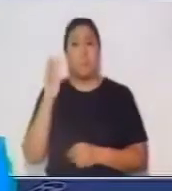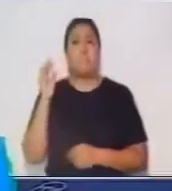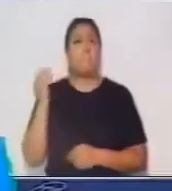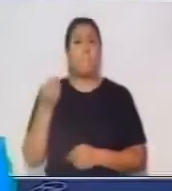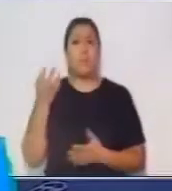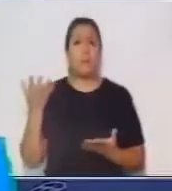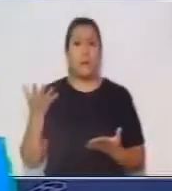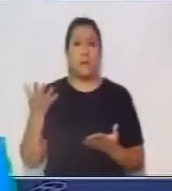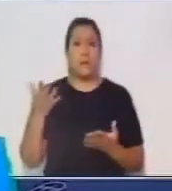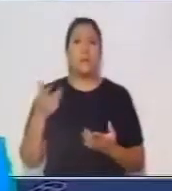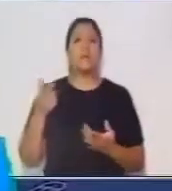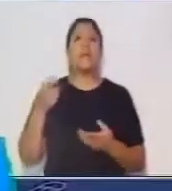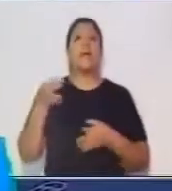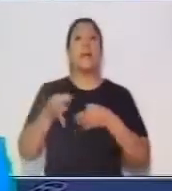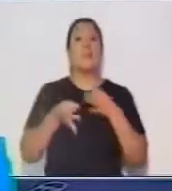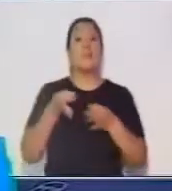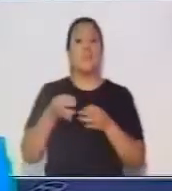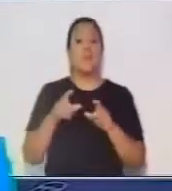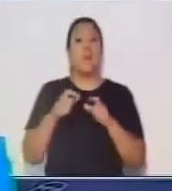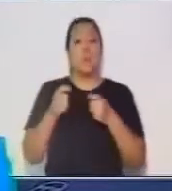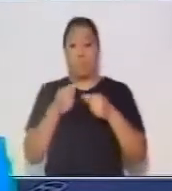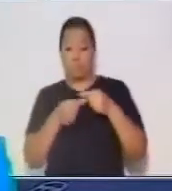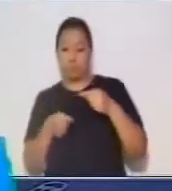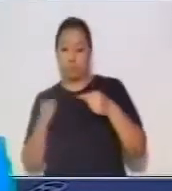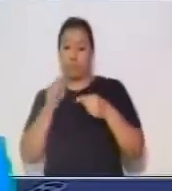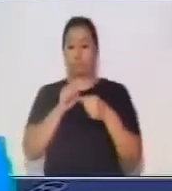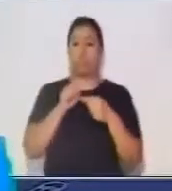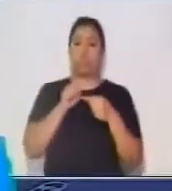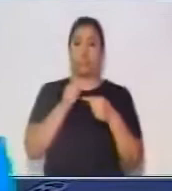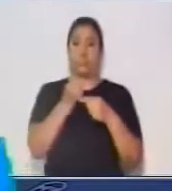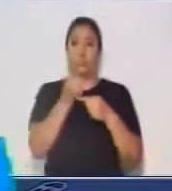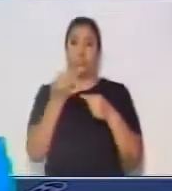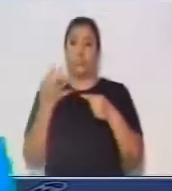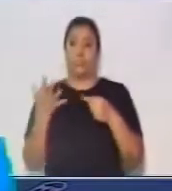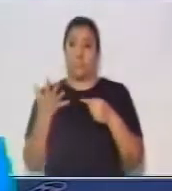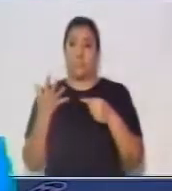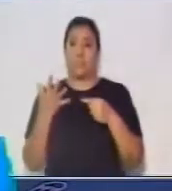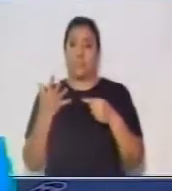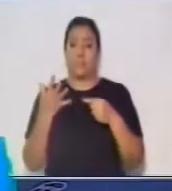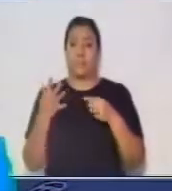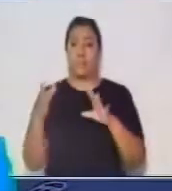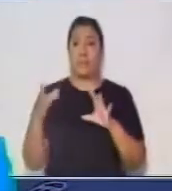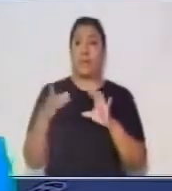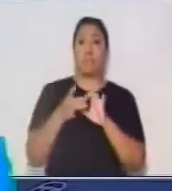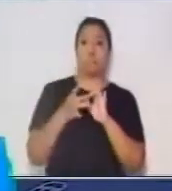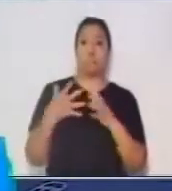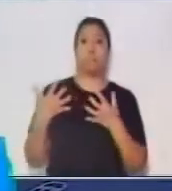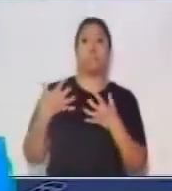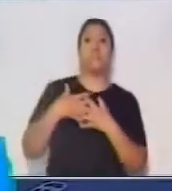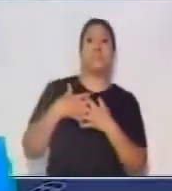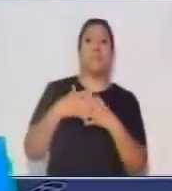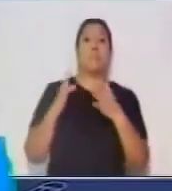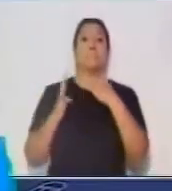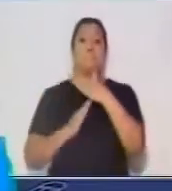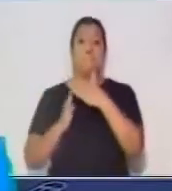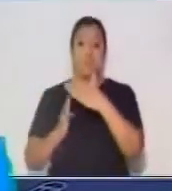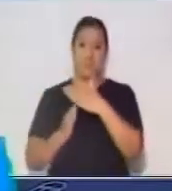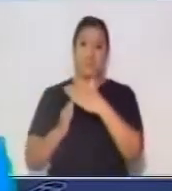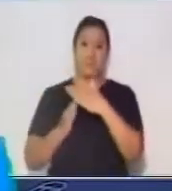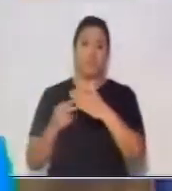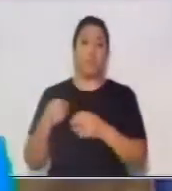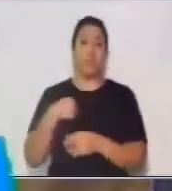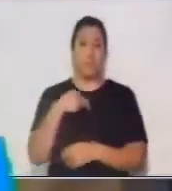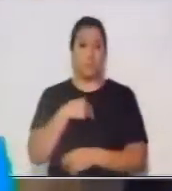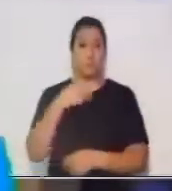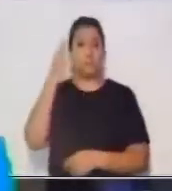Mi familia creció y mi deseo de crecer también. Presentamos Mujeres en Acción. Comenzamos a hacer empanadas para la venta. Creció el negocio